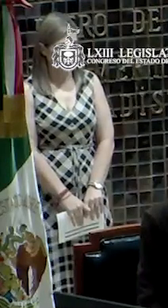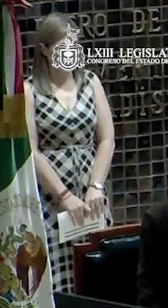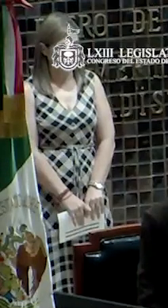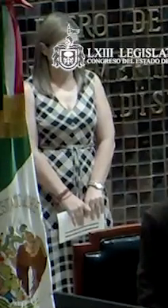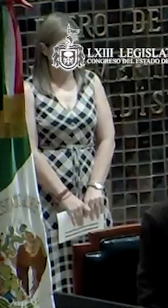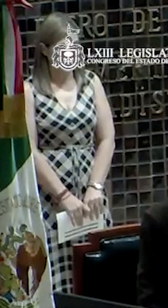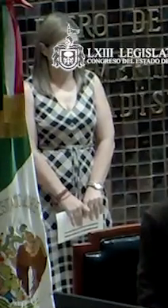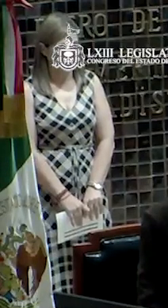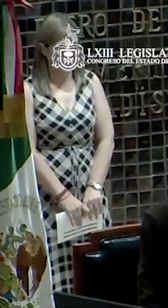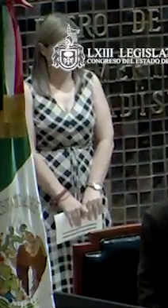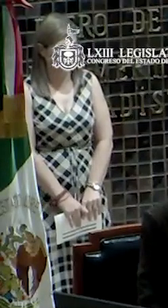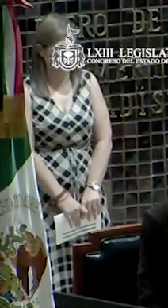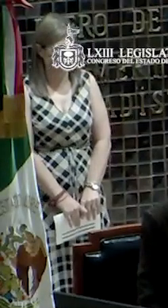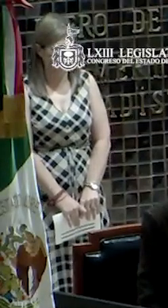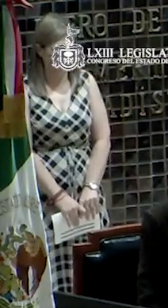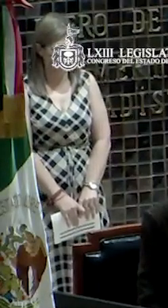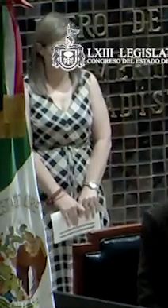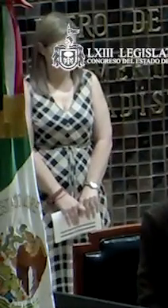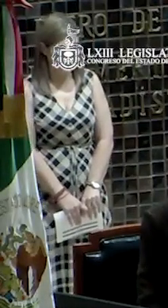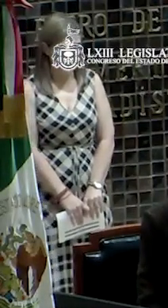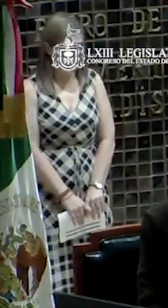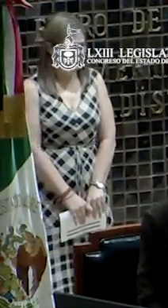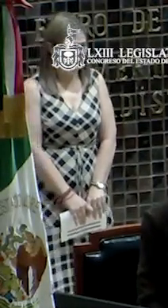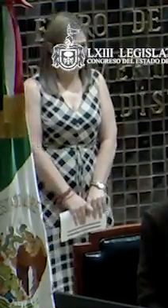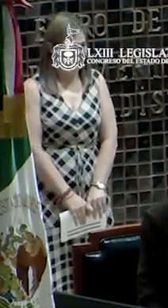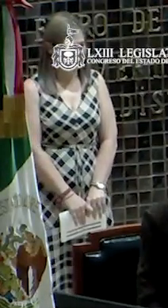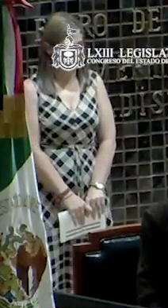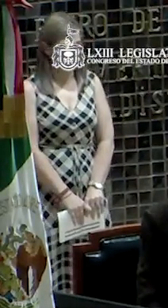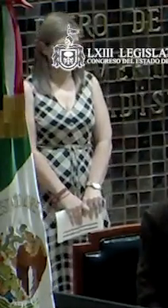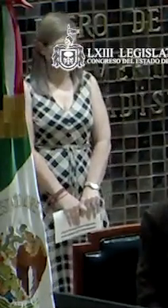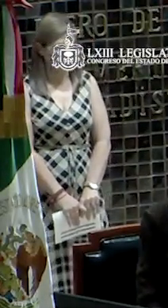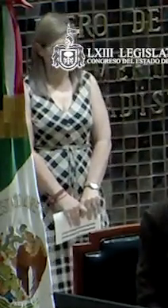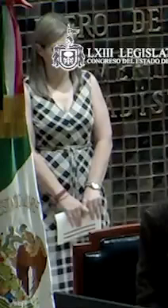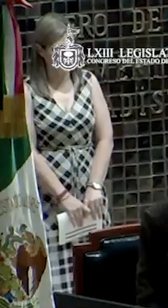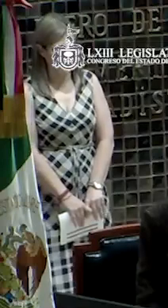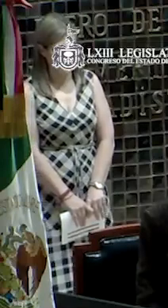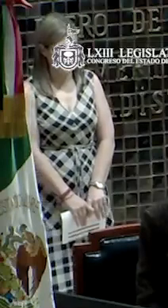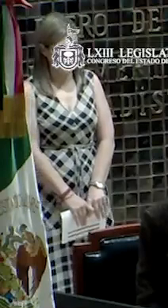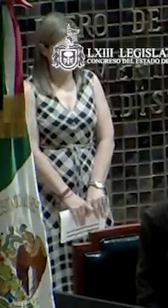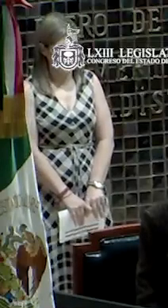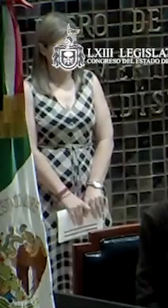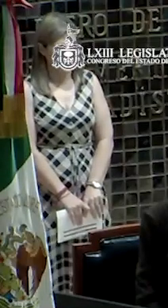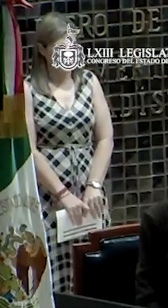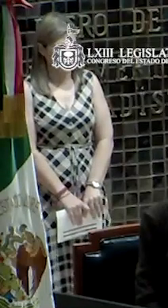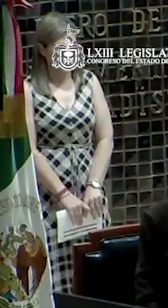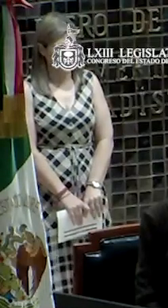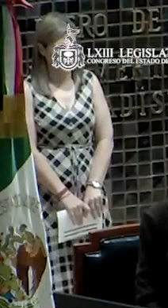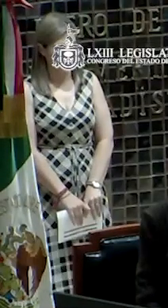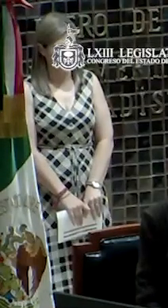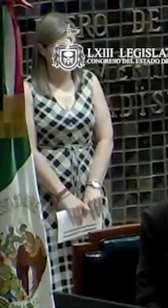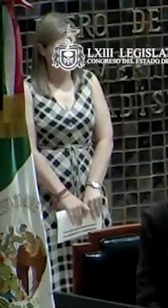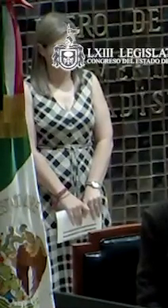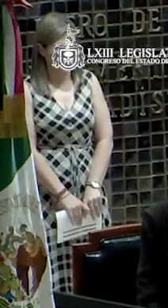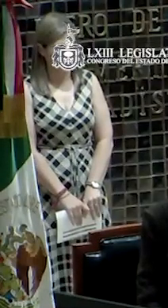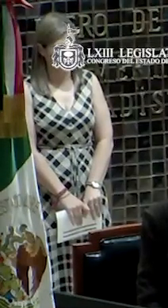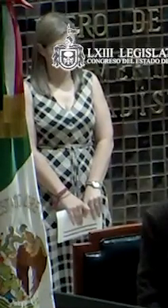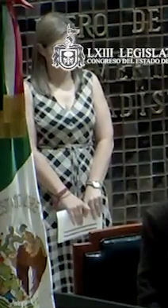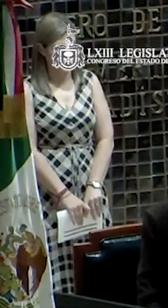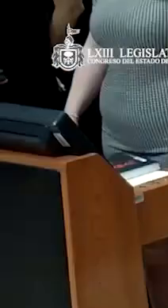del Estado de Jalisco que esta legislatura le ha conferido, mirando en todo por el bien y prosperidad del Estado.